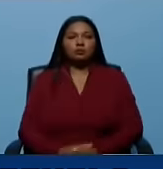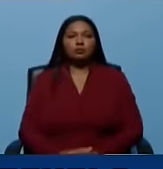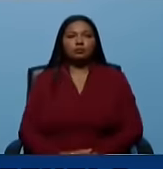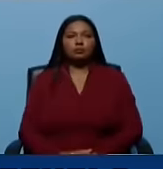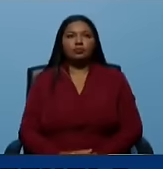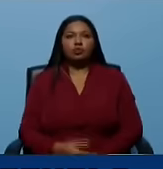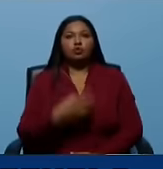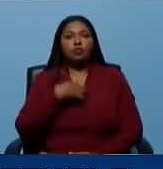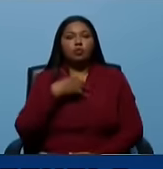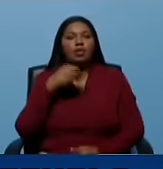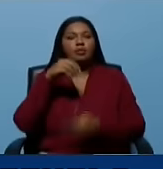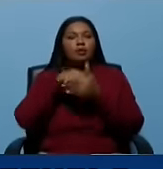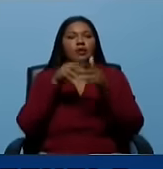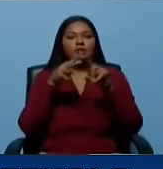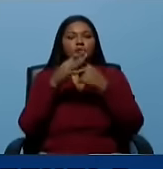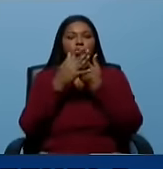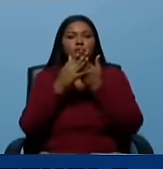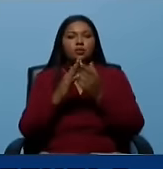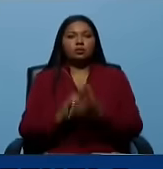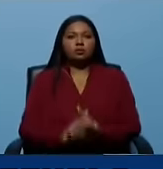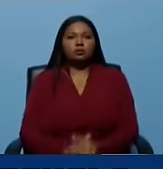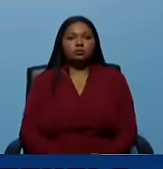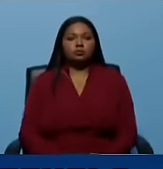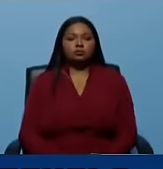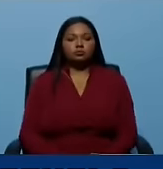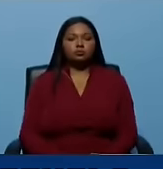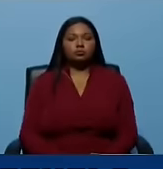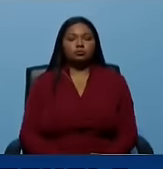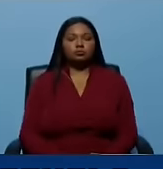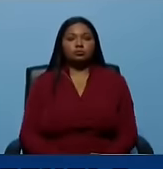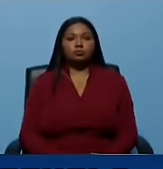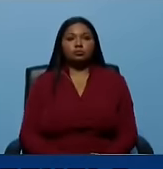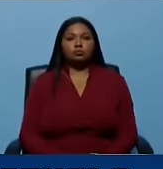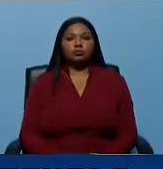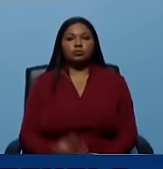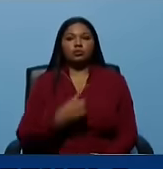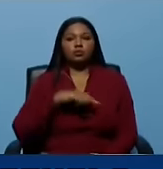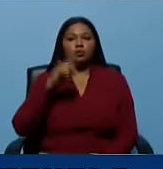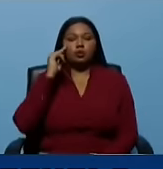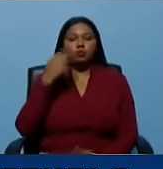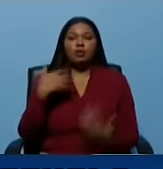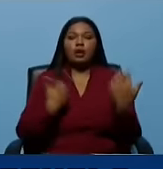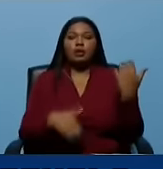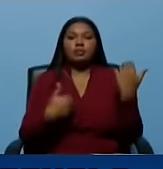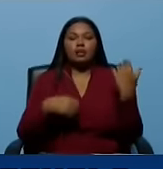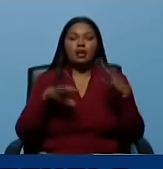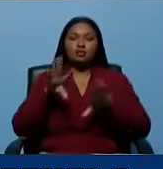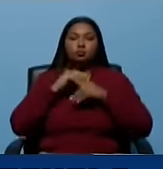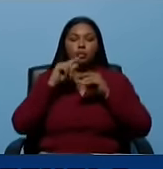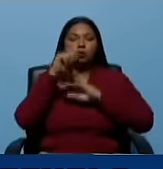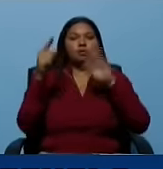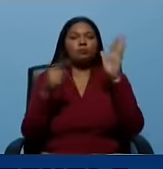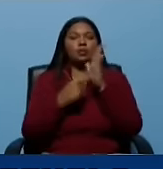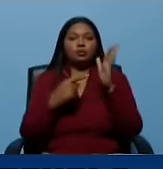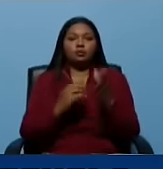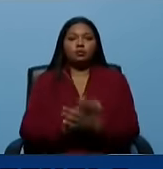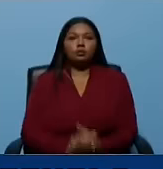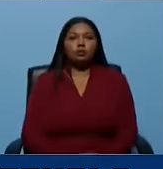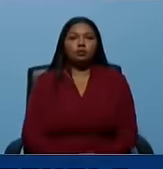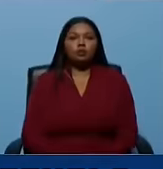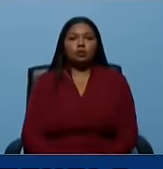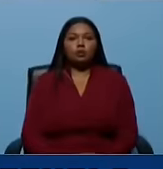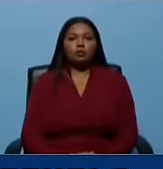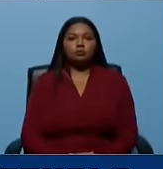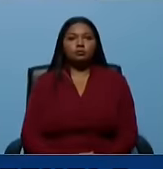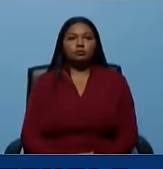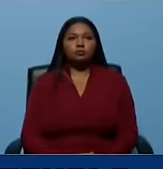podían intervenir en eso no eh Y bueno en la Argentina la posición asumida totalmente por por ley por Fernández al principio